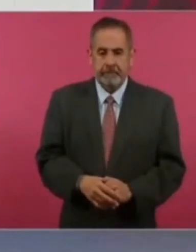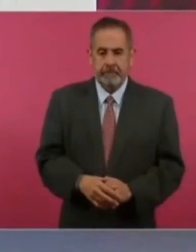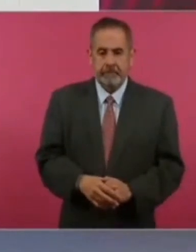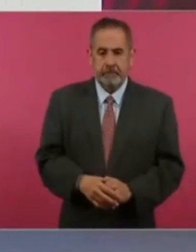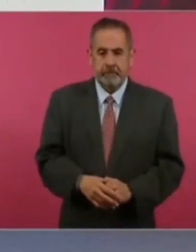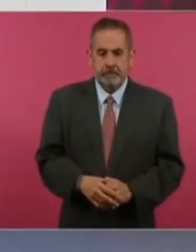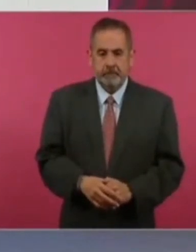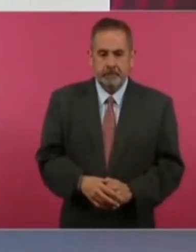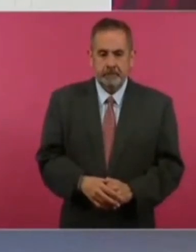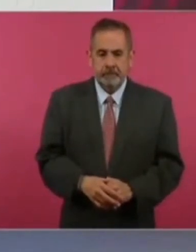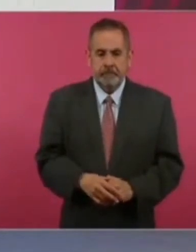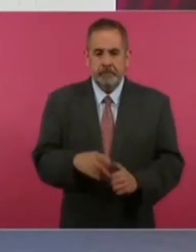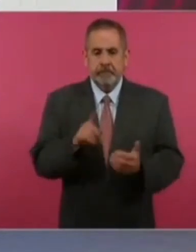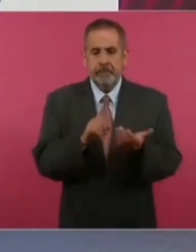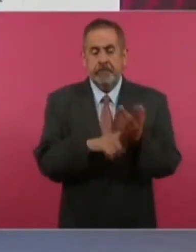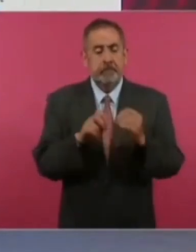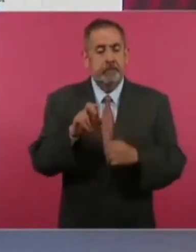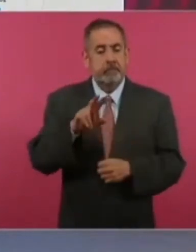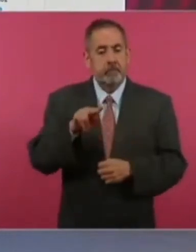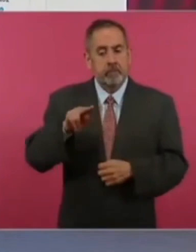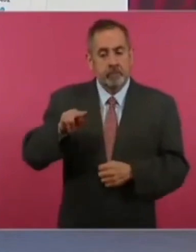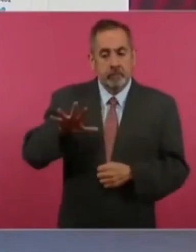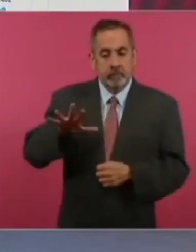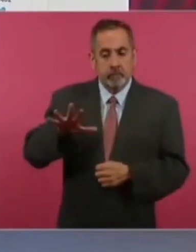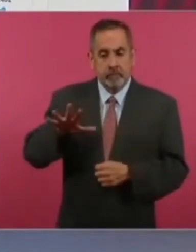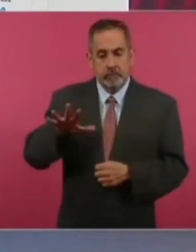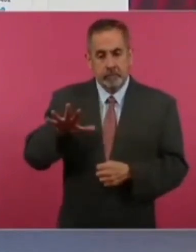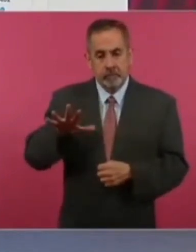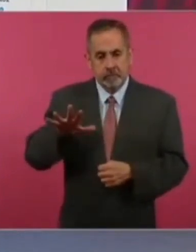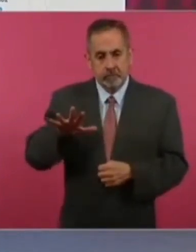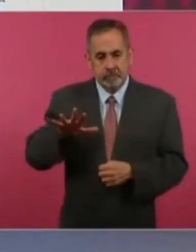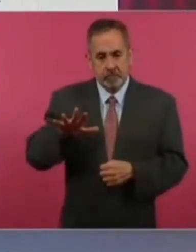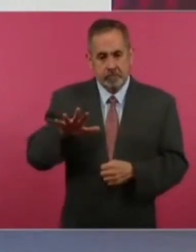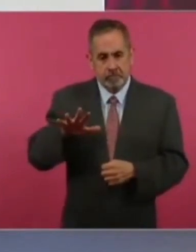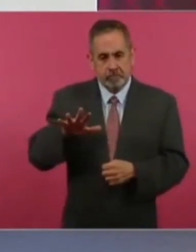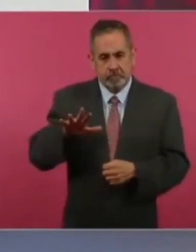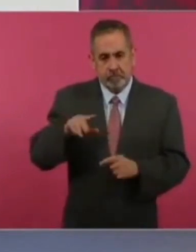Este es dato de 85. Nunca